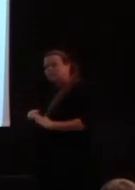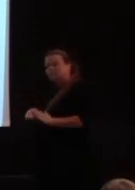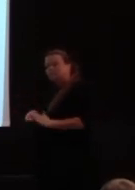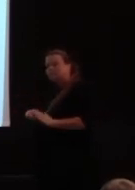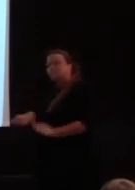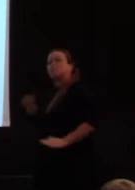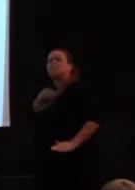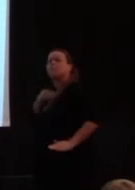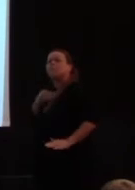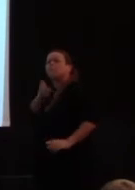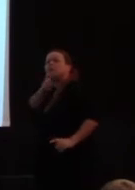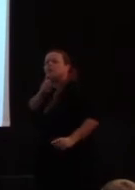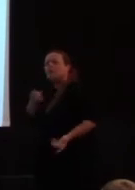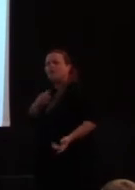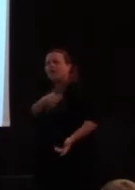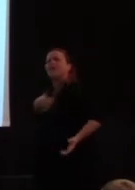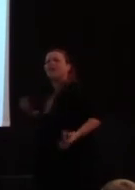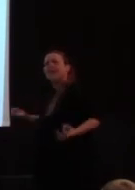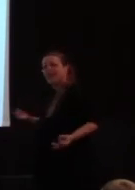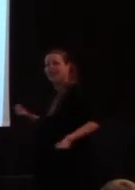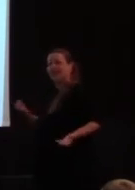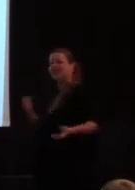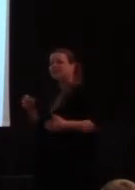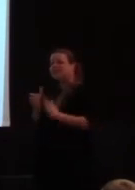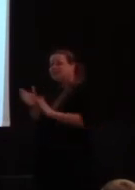hacer? Completa la pregunta.